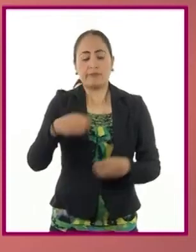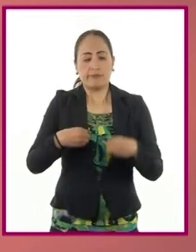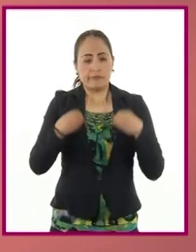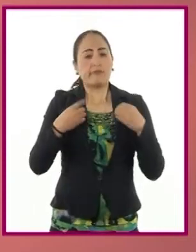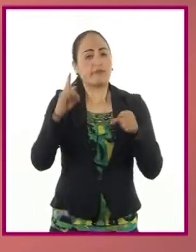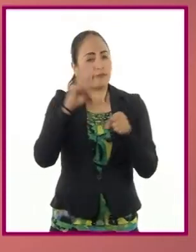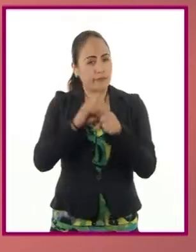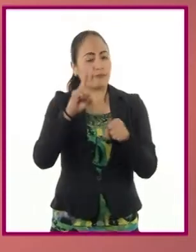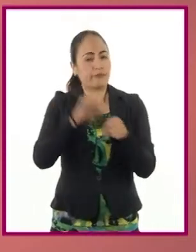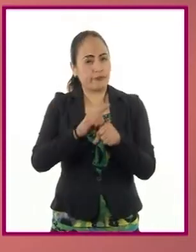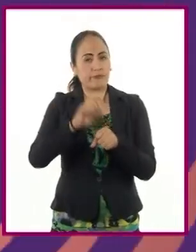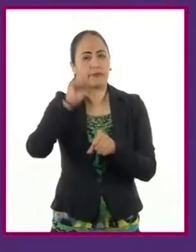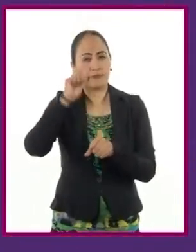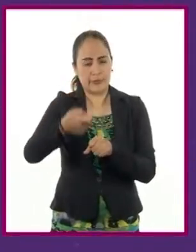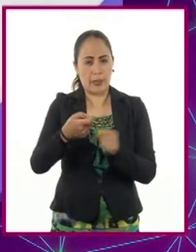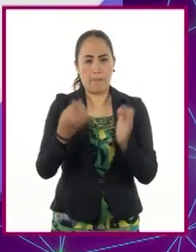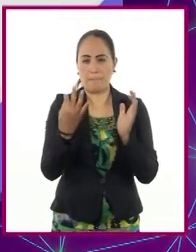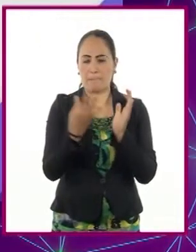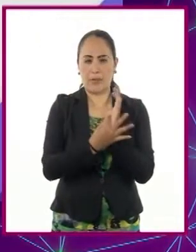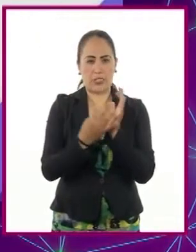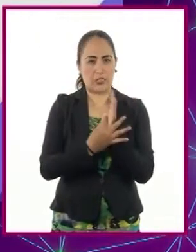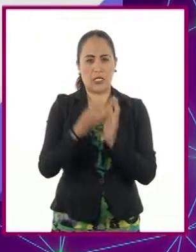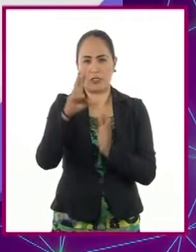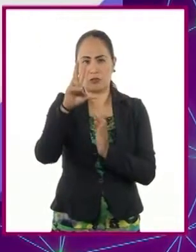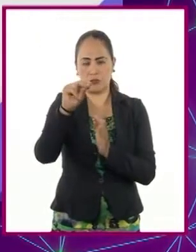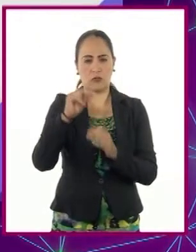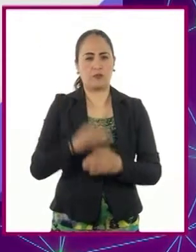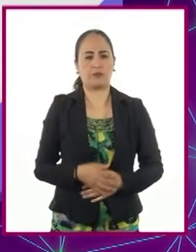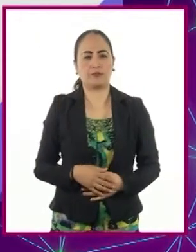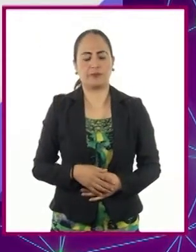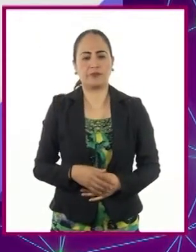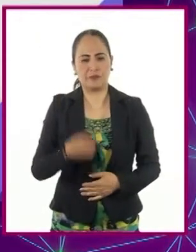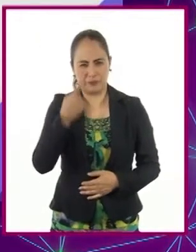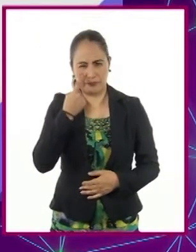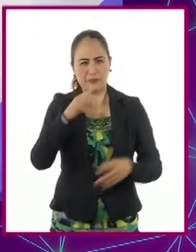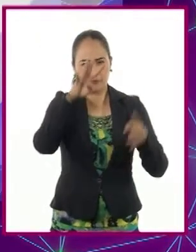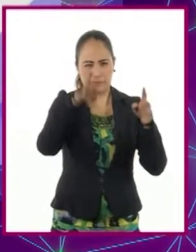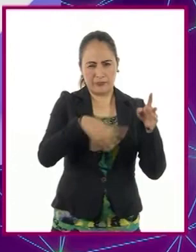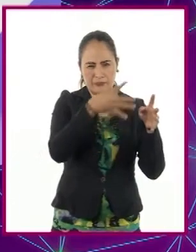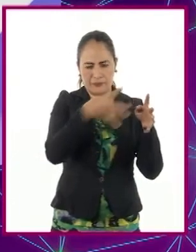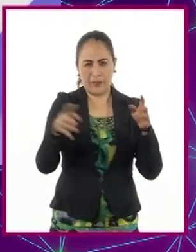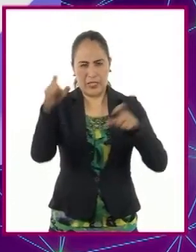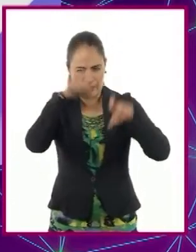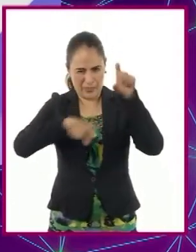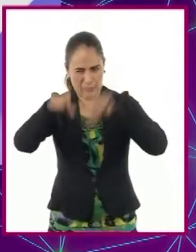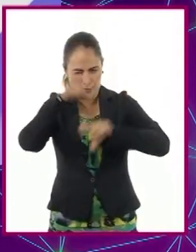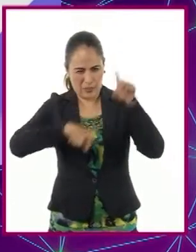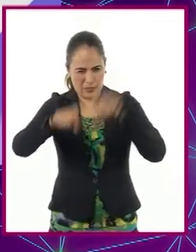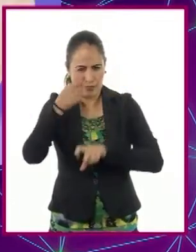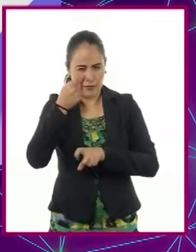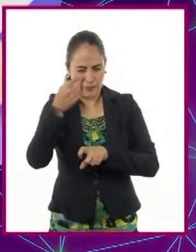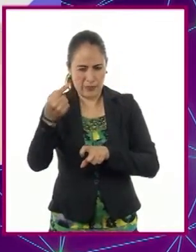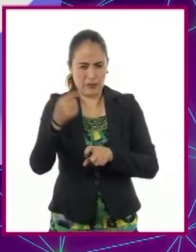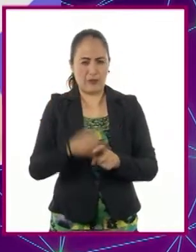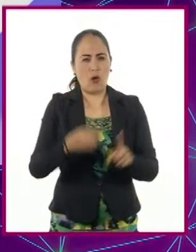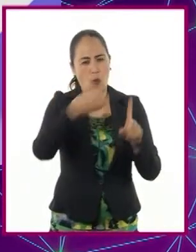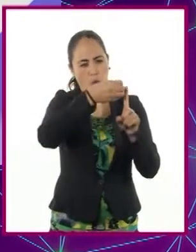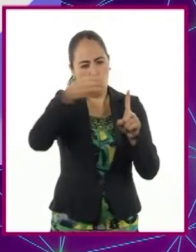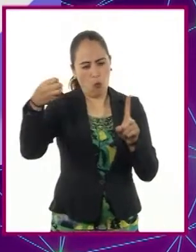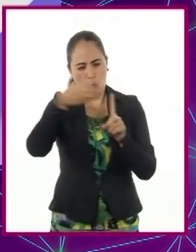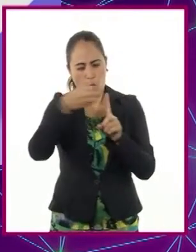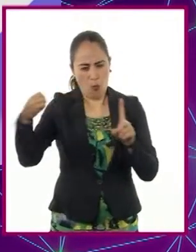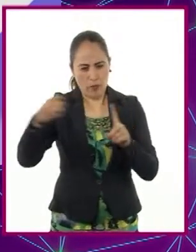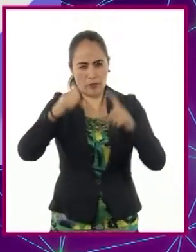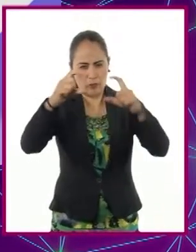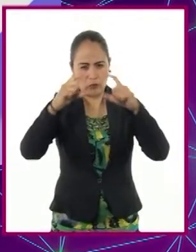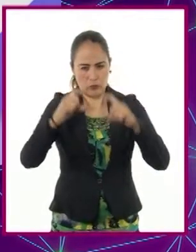ocurren entre no metales. Ubiquemos en la tabla periódica los elementos: Recordemos que están ordenados en 7